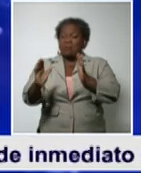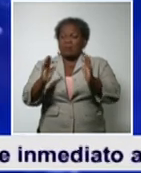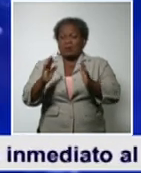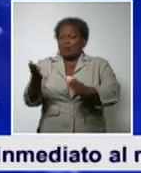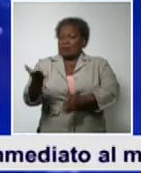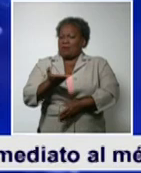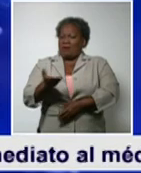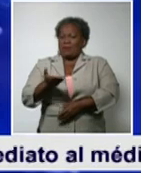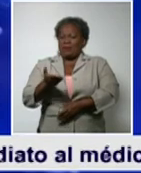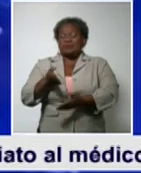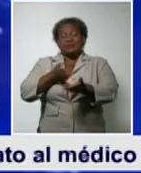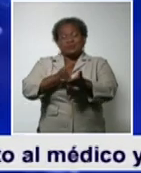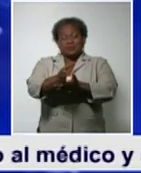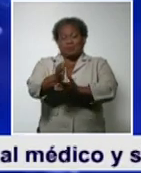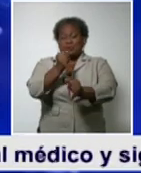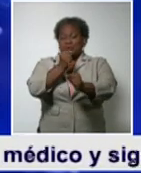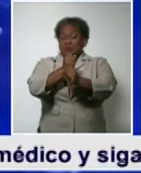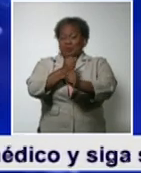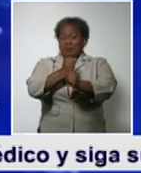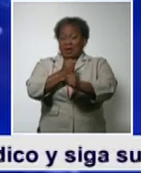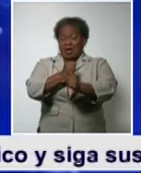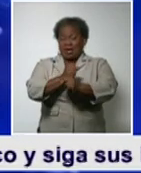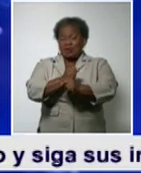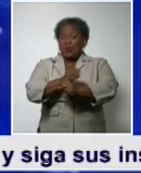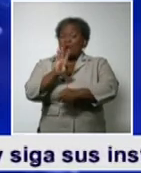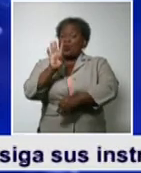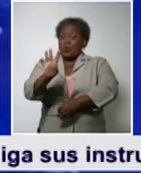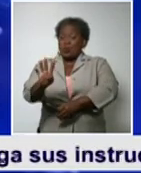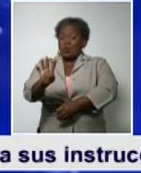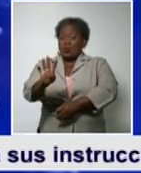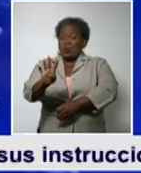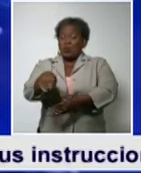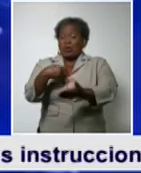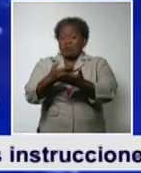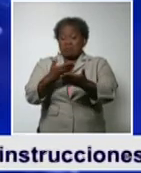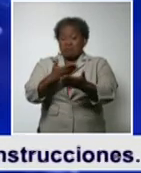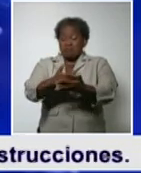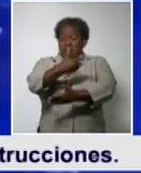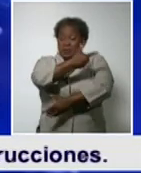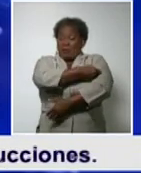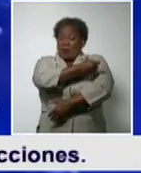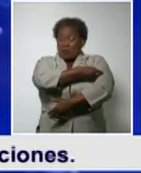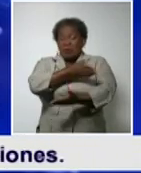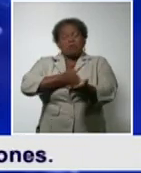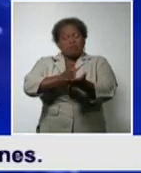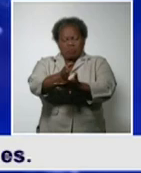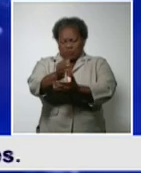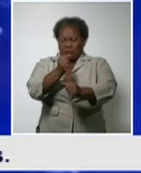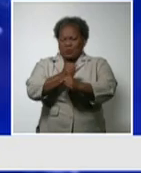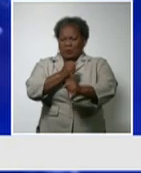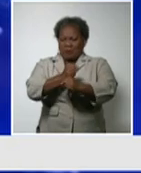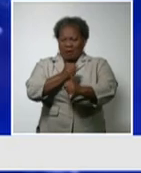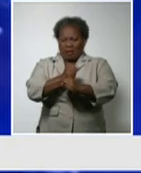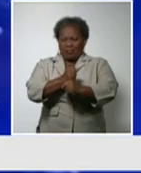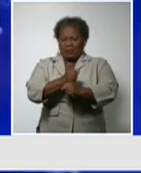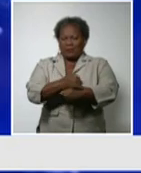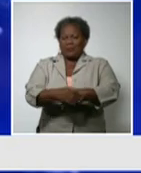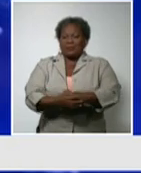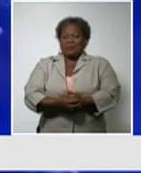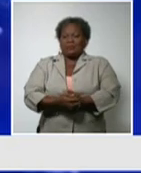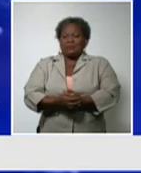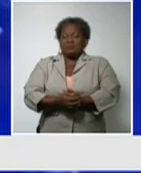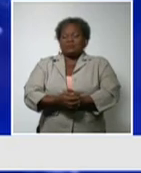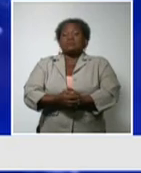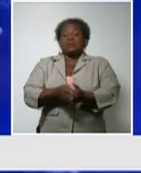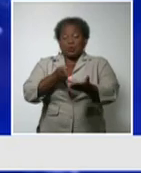continuamos trabajando los 4 candidatos vacunales de nuestro país que ya son trabajando los candidatos vacunales, se continúan